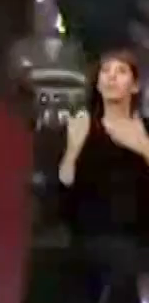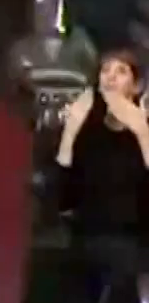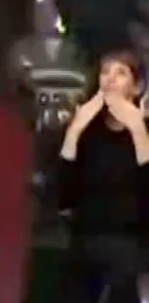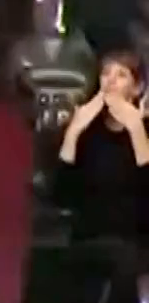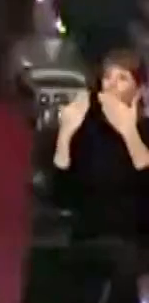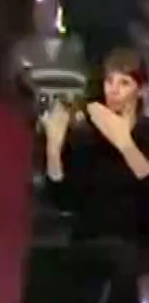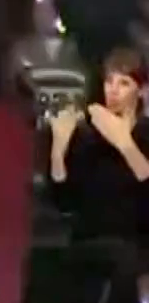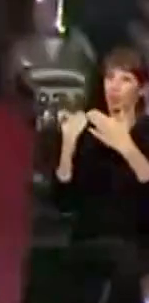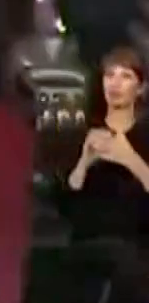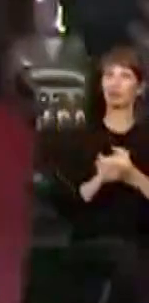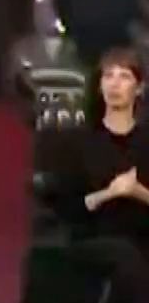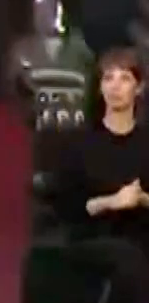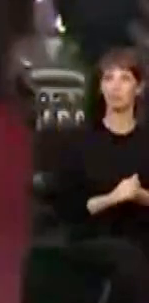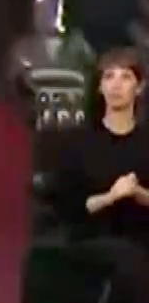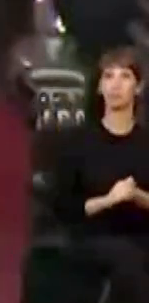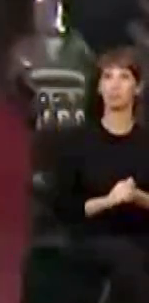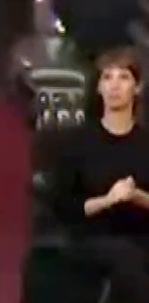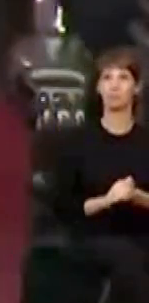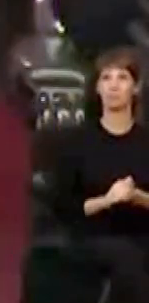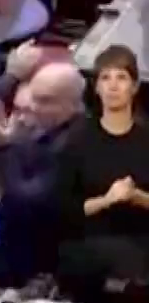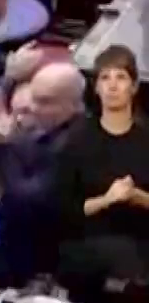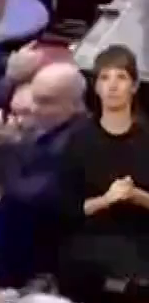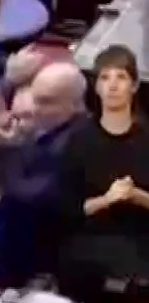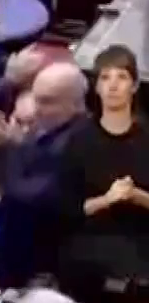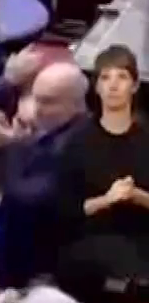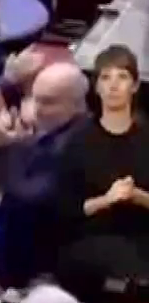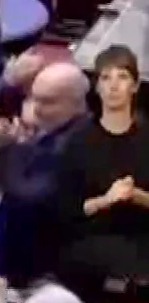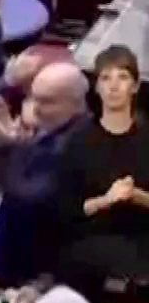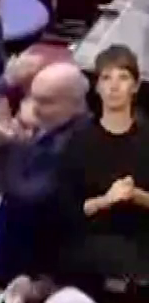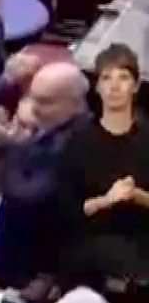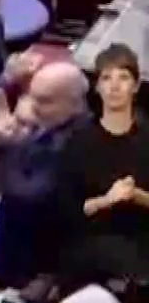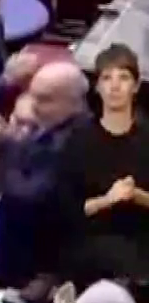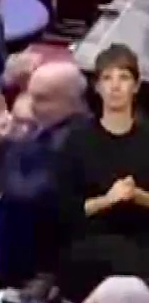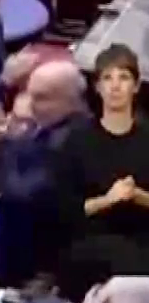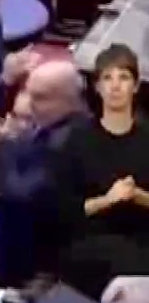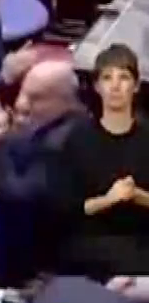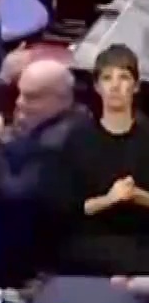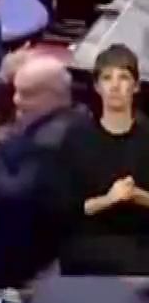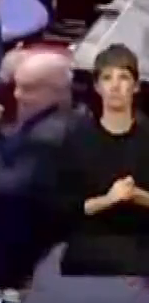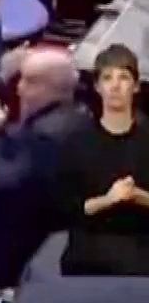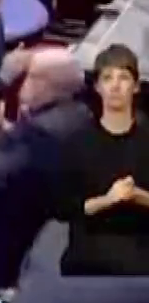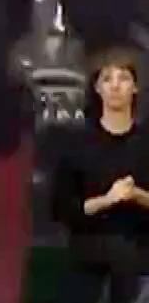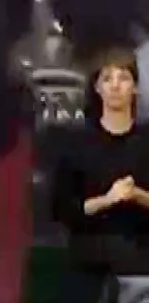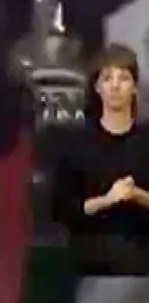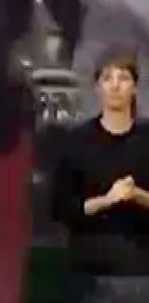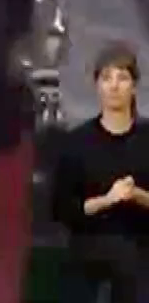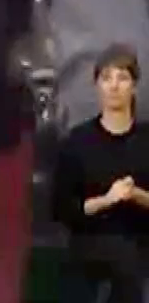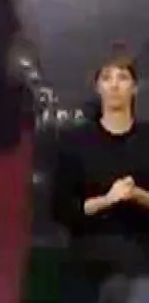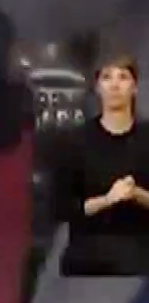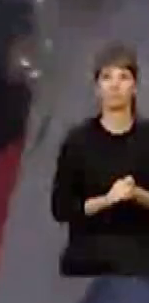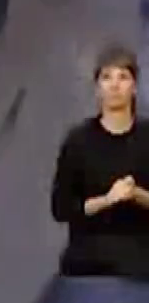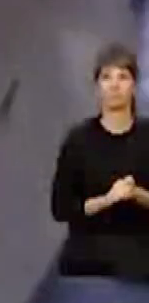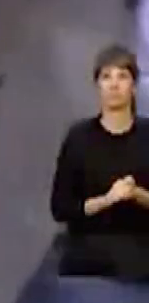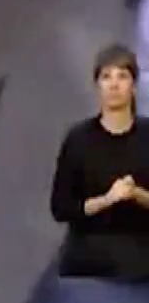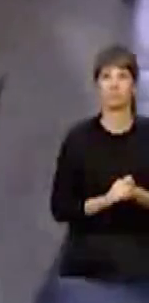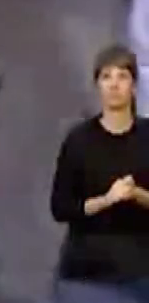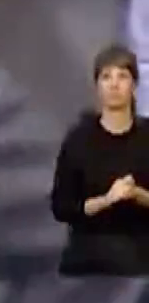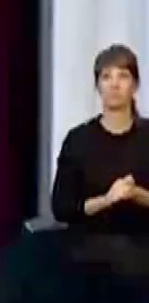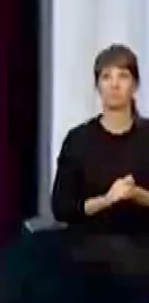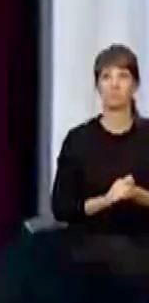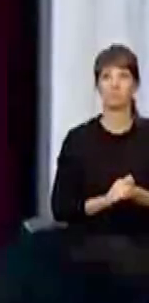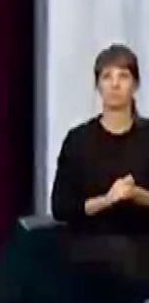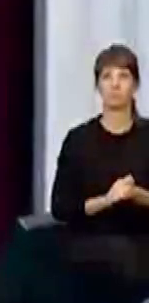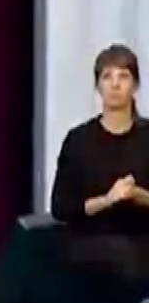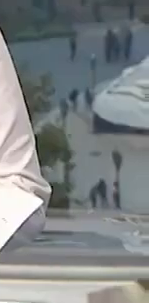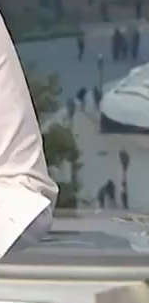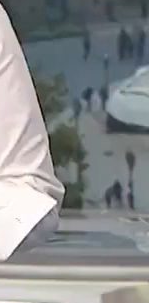faltan cuatro más. Pero, ¿qué tipo de cáncer es? ¿De mama? Ah, perdón, sí, cáncer de mama. Cáncer de mama.